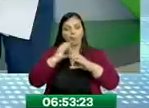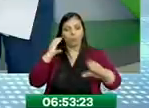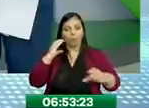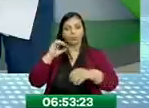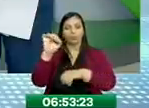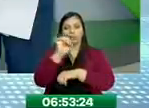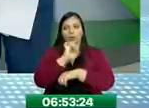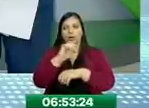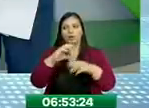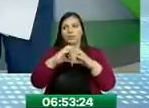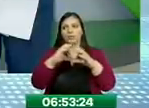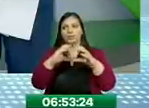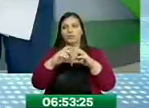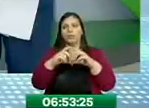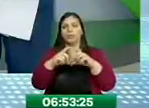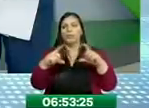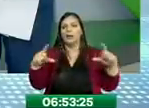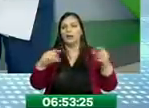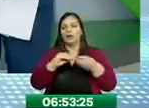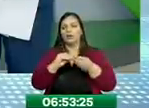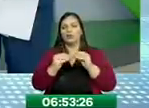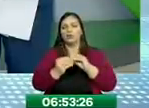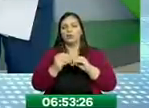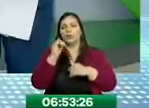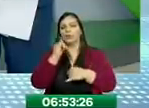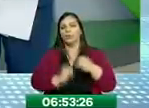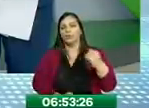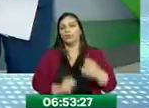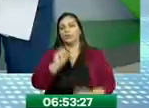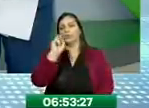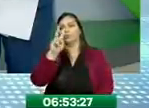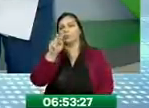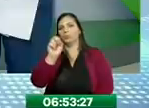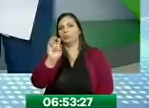va a existir al menos el 50% de las unidades.